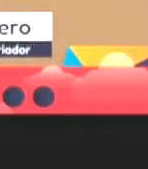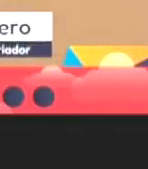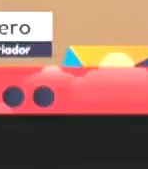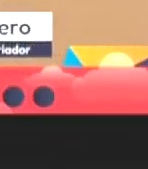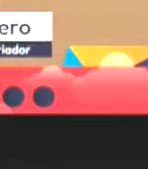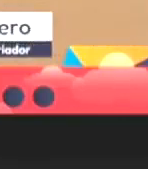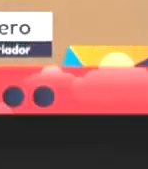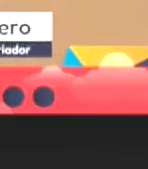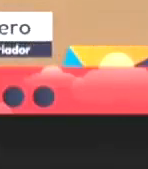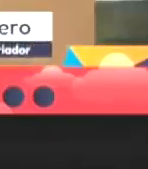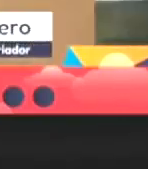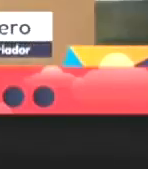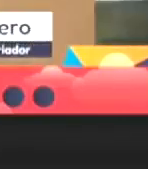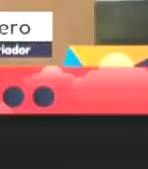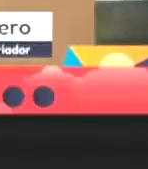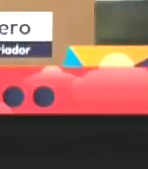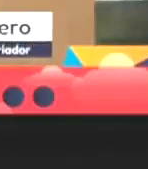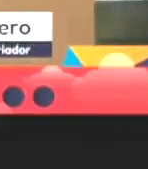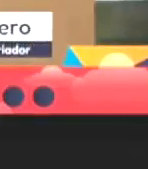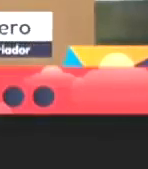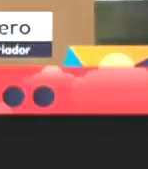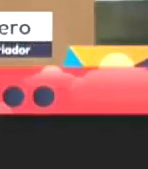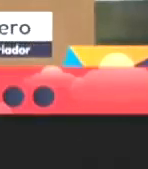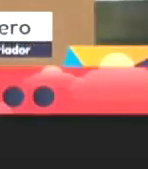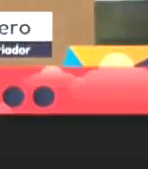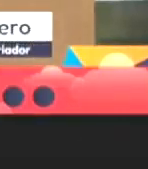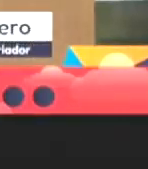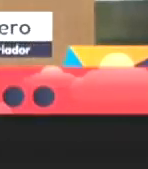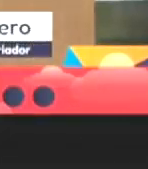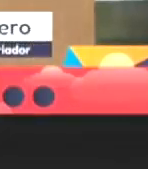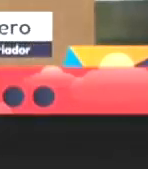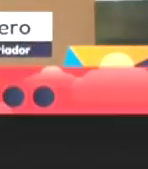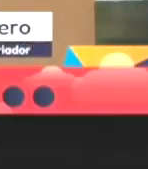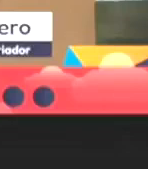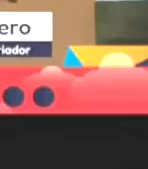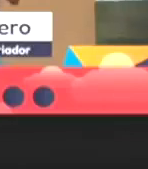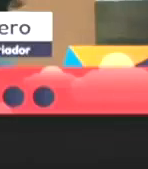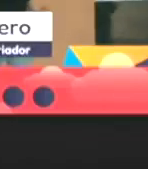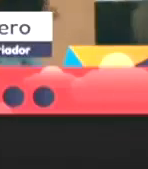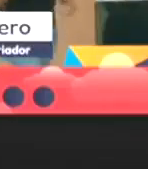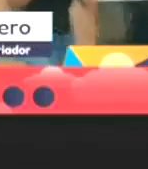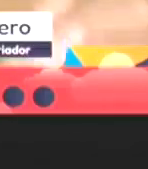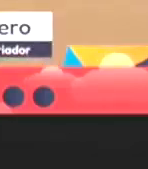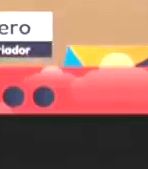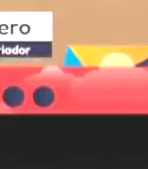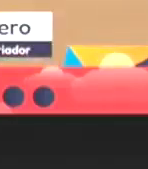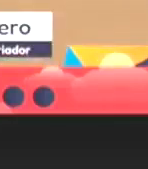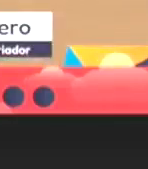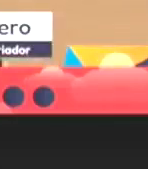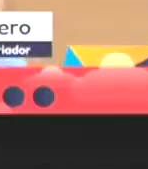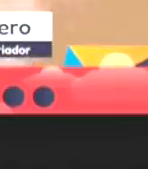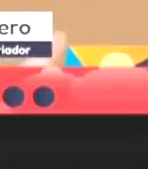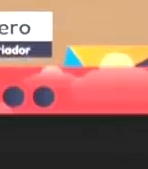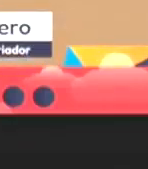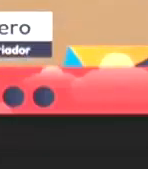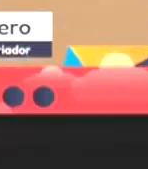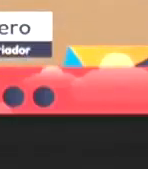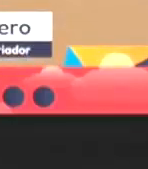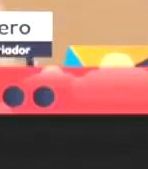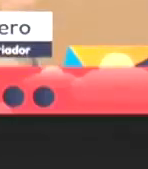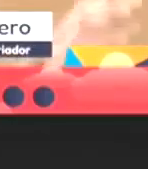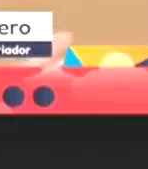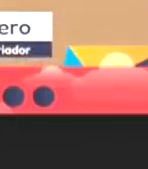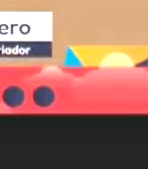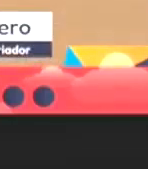el máximo momento de la gloria de Bolívar. Va visitando pueblos de indígenas donde lo van glorificando, lo van victoreando, lo